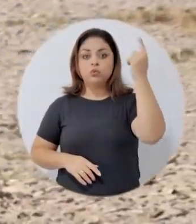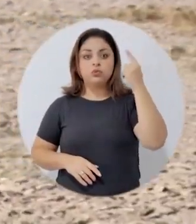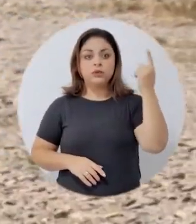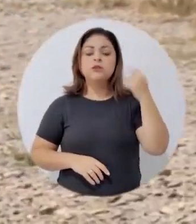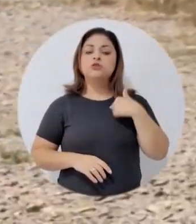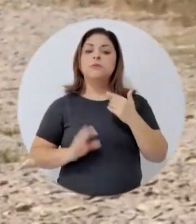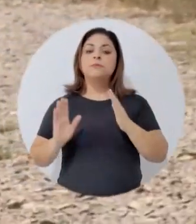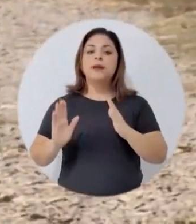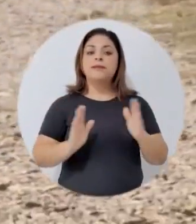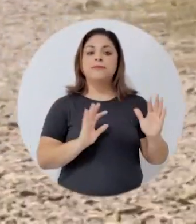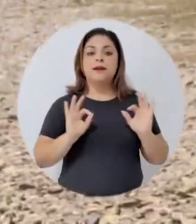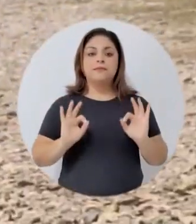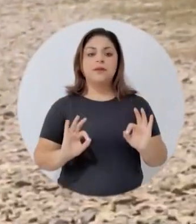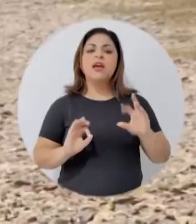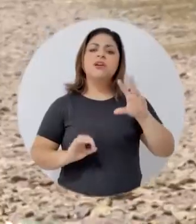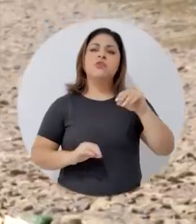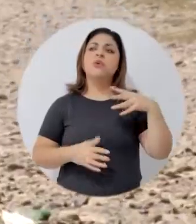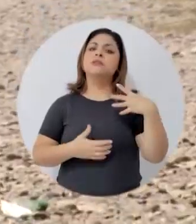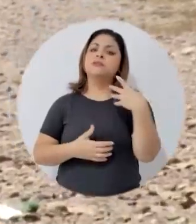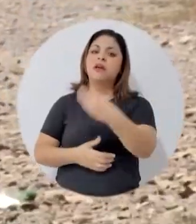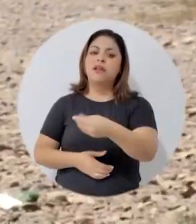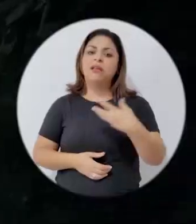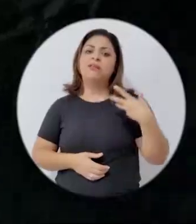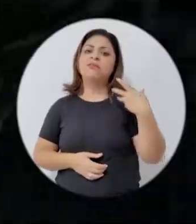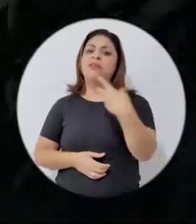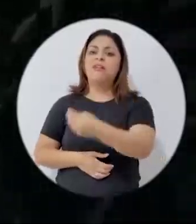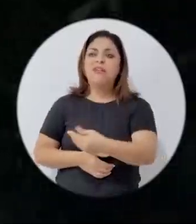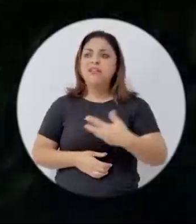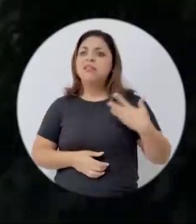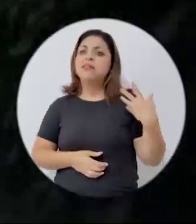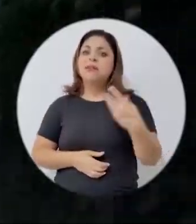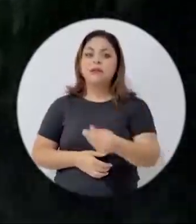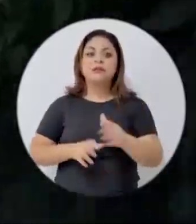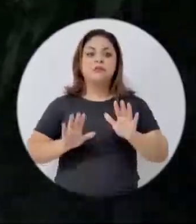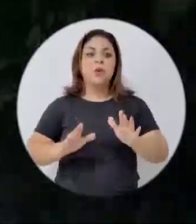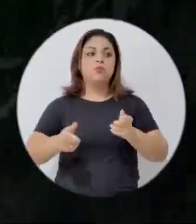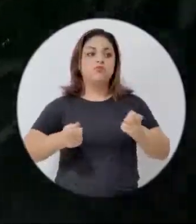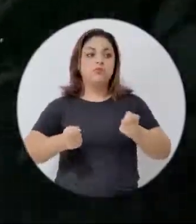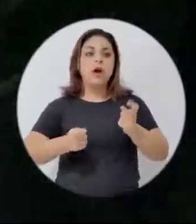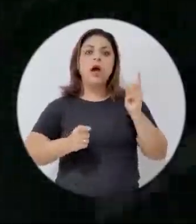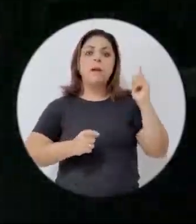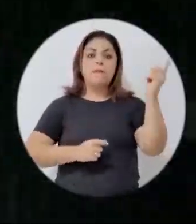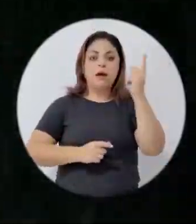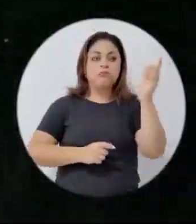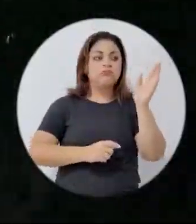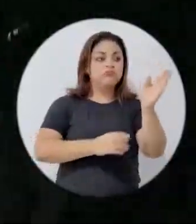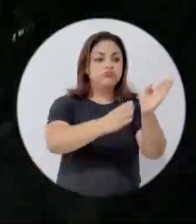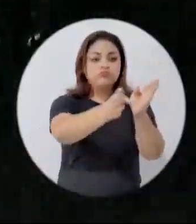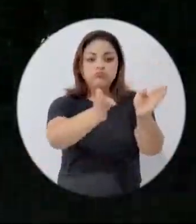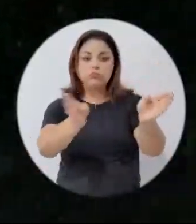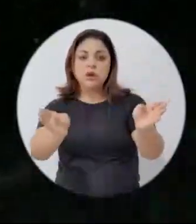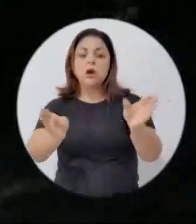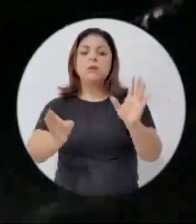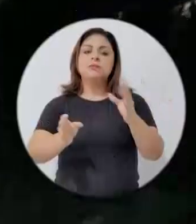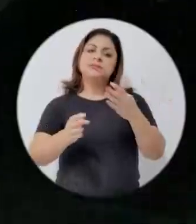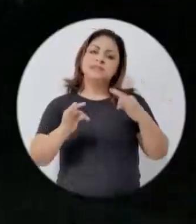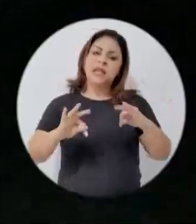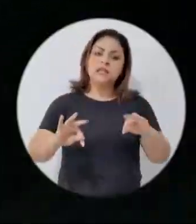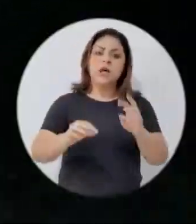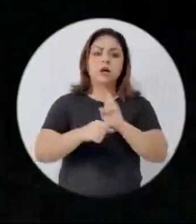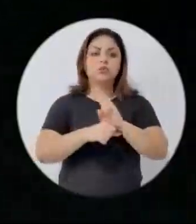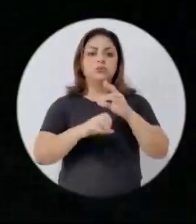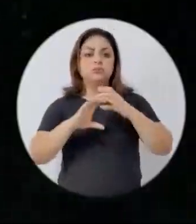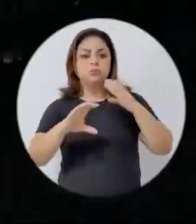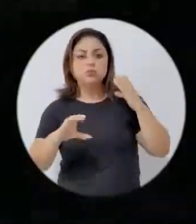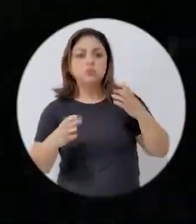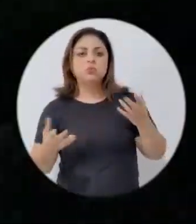no tener que salir de casa, ¿verdad?, en nuestros vehículos, tratar de usar, por ejemplo, los buses, tratar de